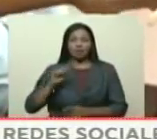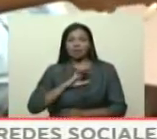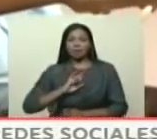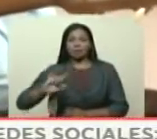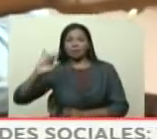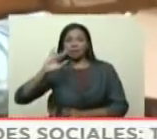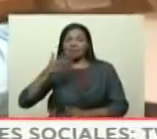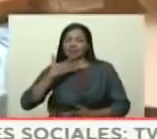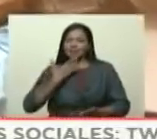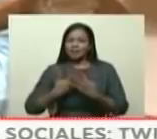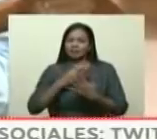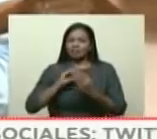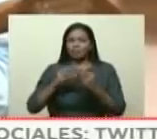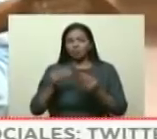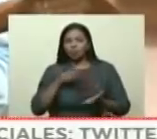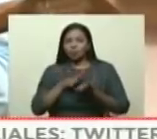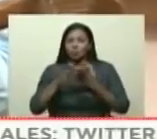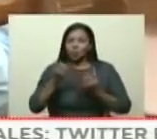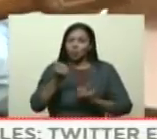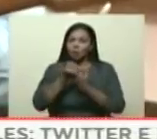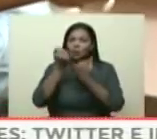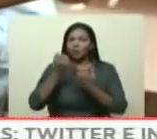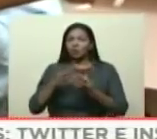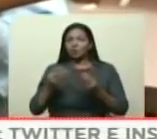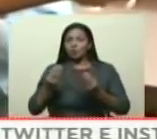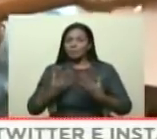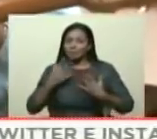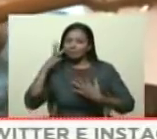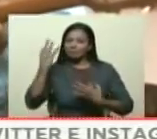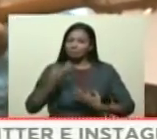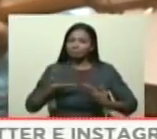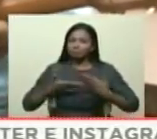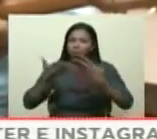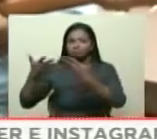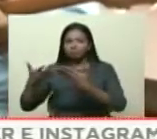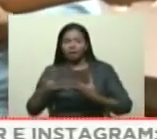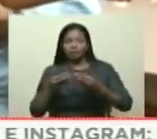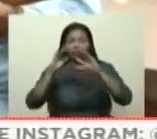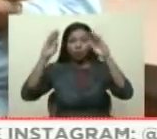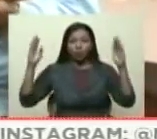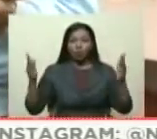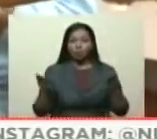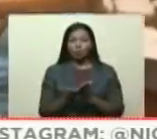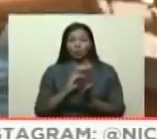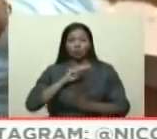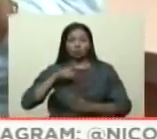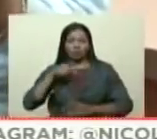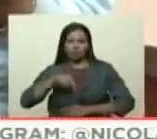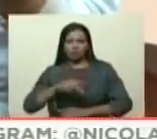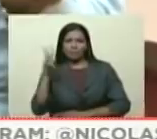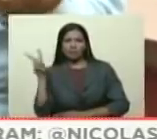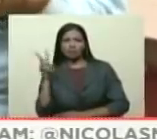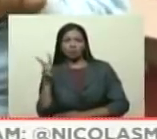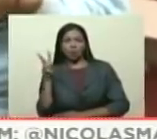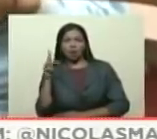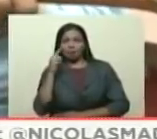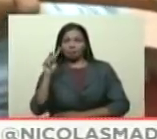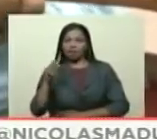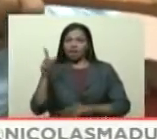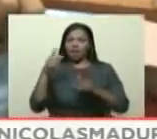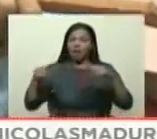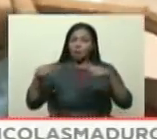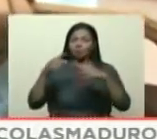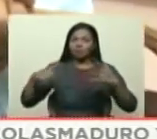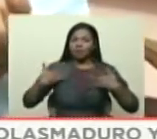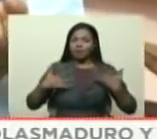patria. Gracias por toda la solidaridad. Gracias por llevar la verdad al mundo. Nosotros en Venezuela, con la música y la